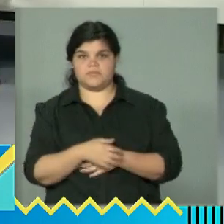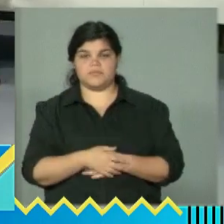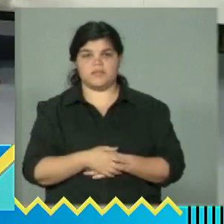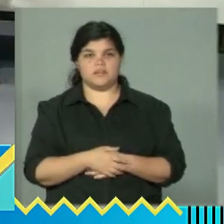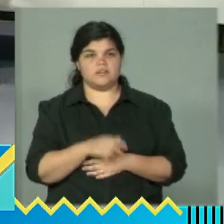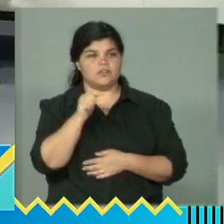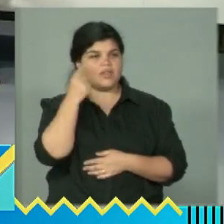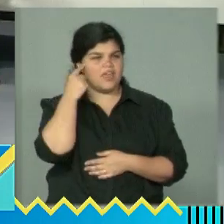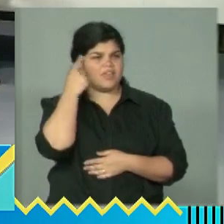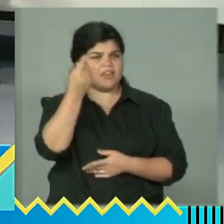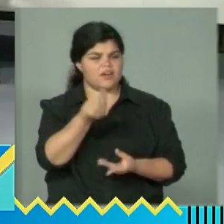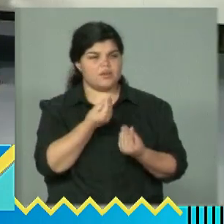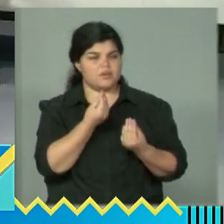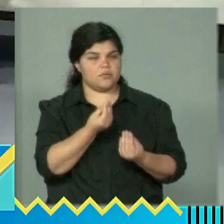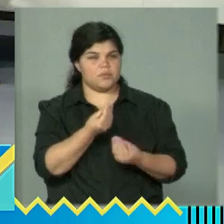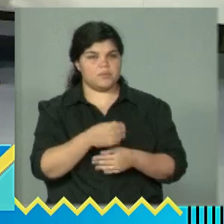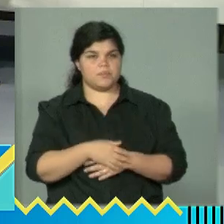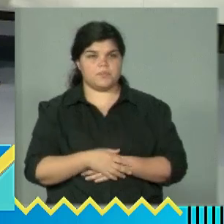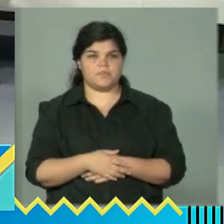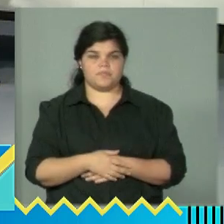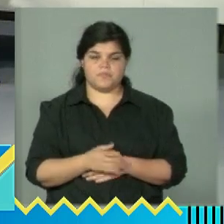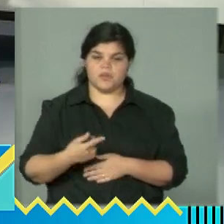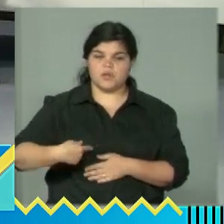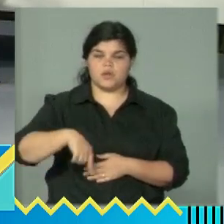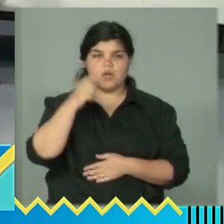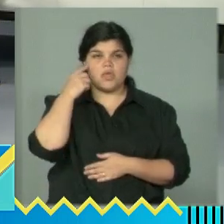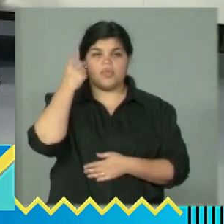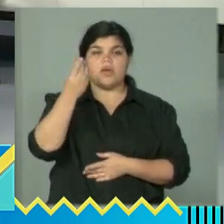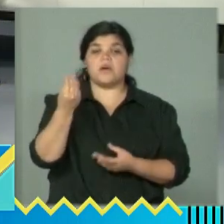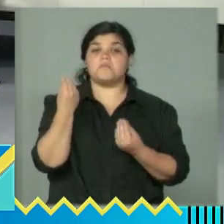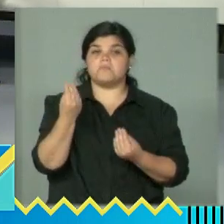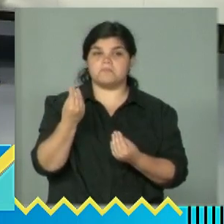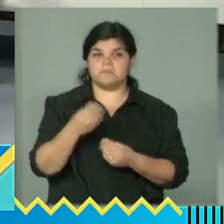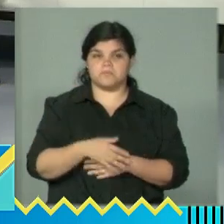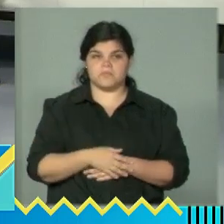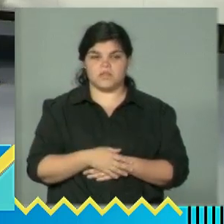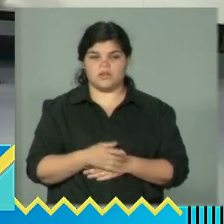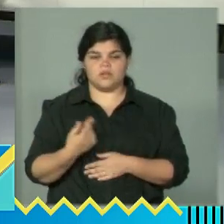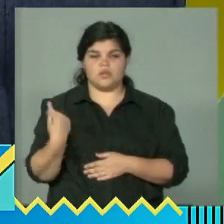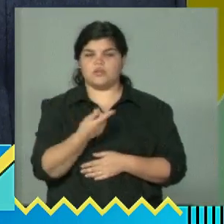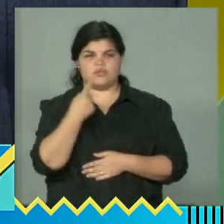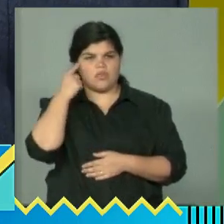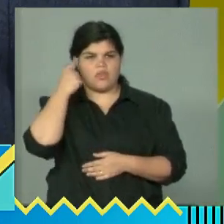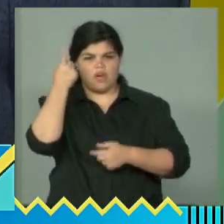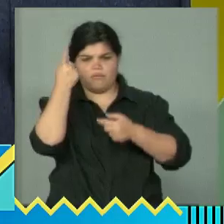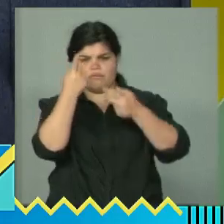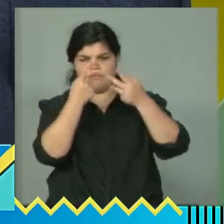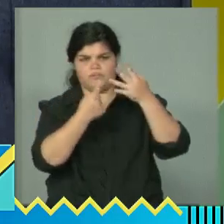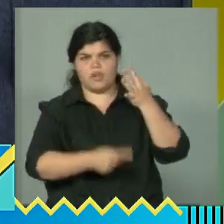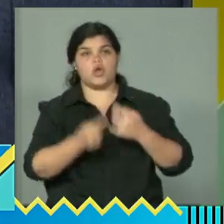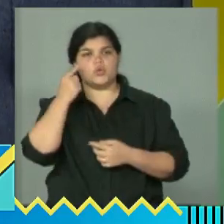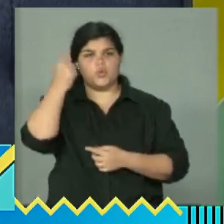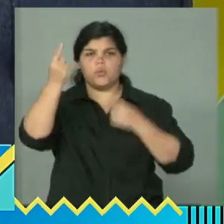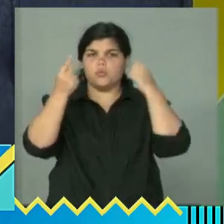para crear esta máquina? Bueno, nos inspiramos en... Teníamos muchas ideas, era como una lluvia de